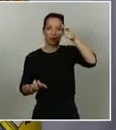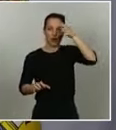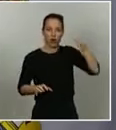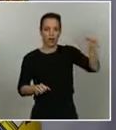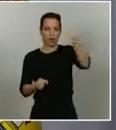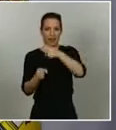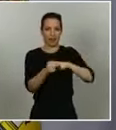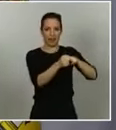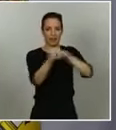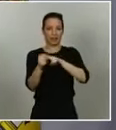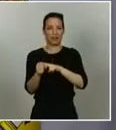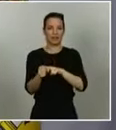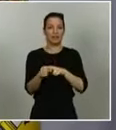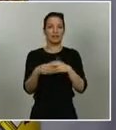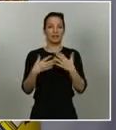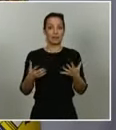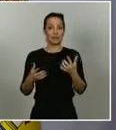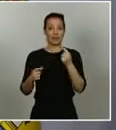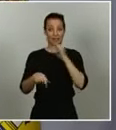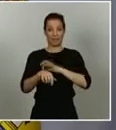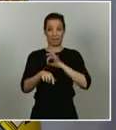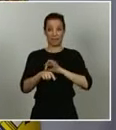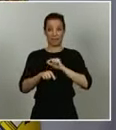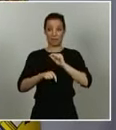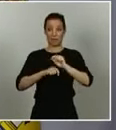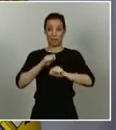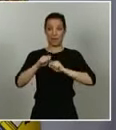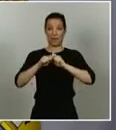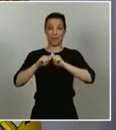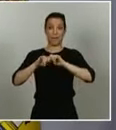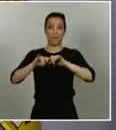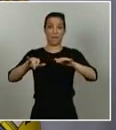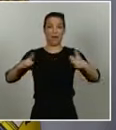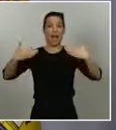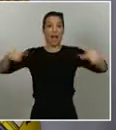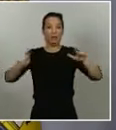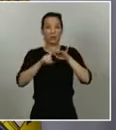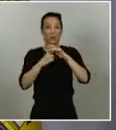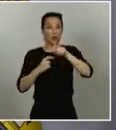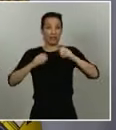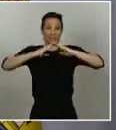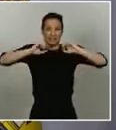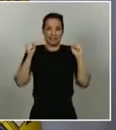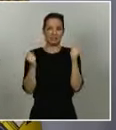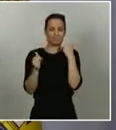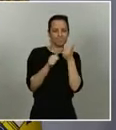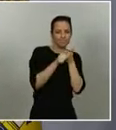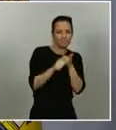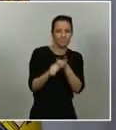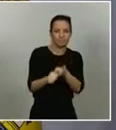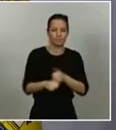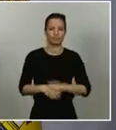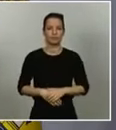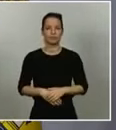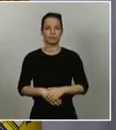monitorear la propagación de la enfermedad dentro de una situación de confinamiento. Es muy importante dilucidar en qué